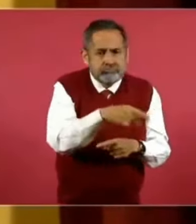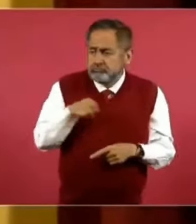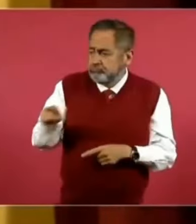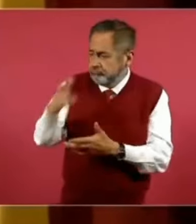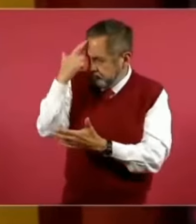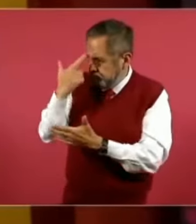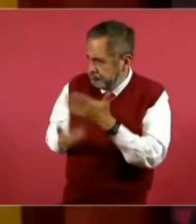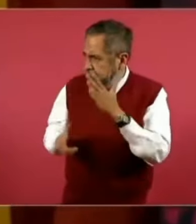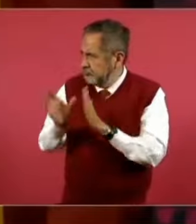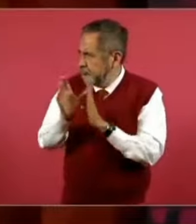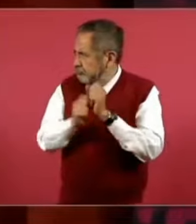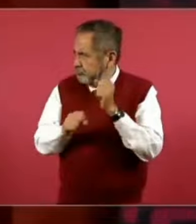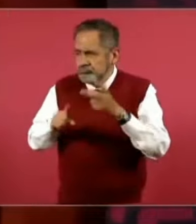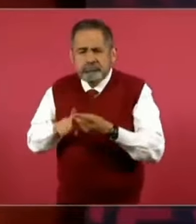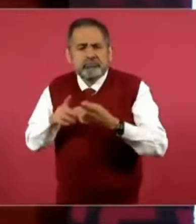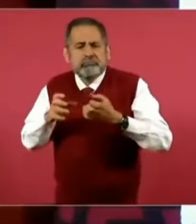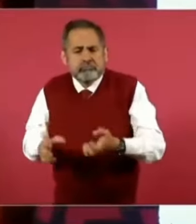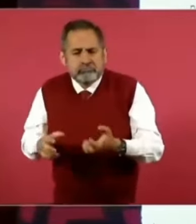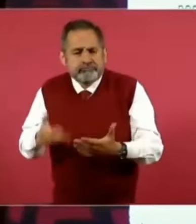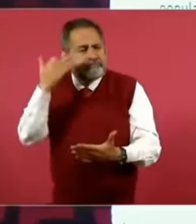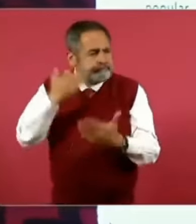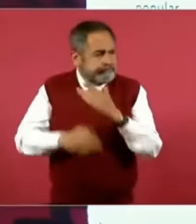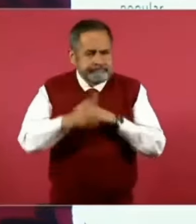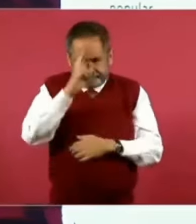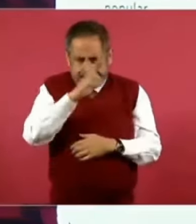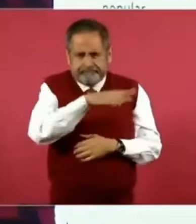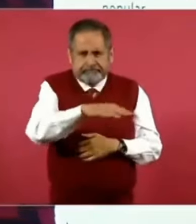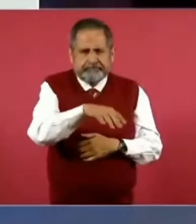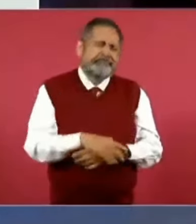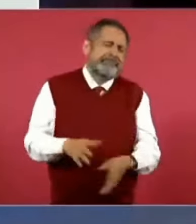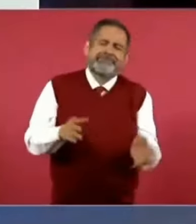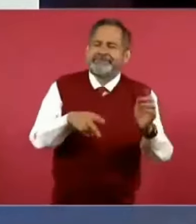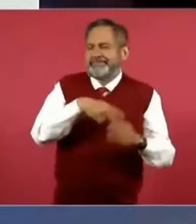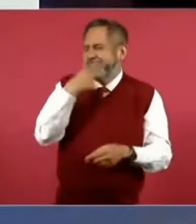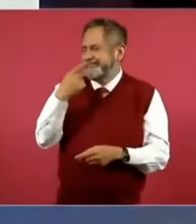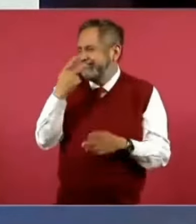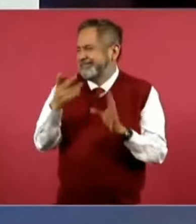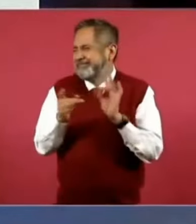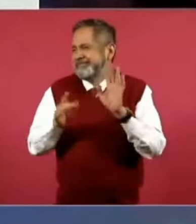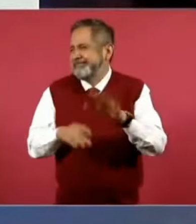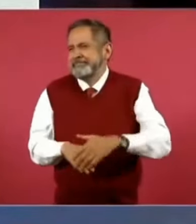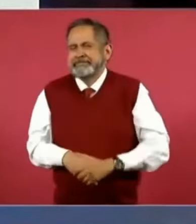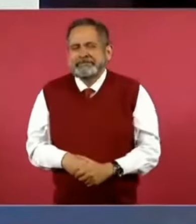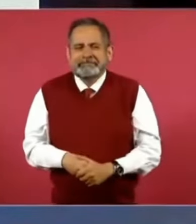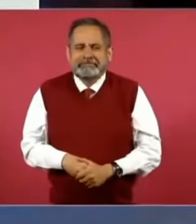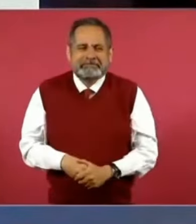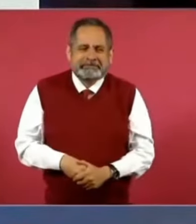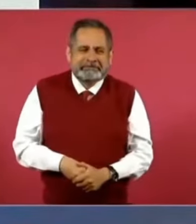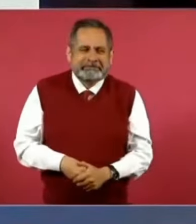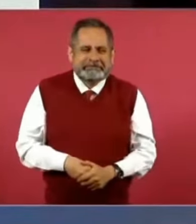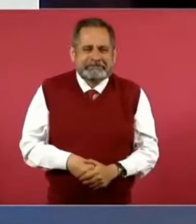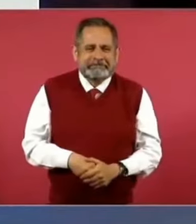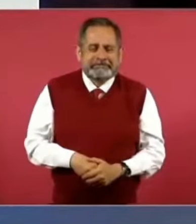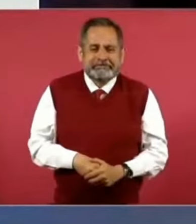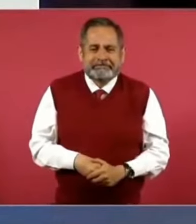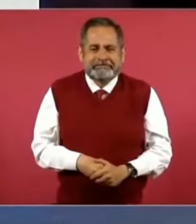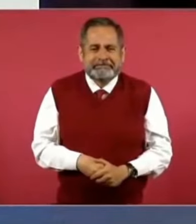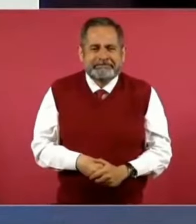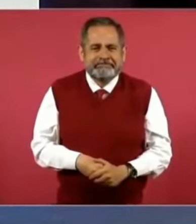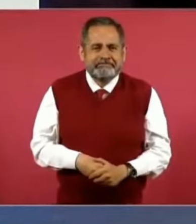constitucionales de pluralidad y representatividad no pues esto es este el